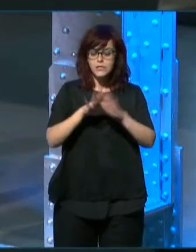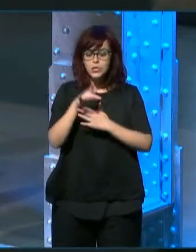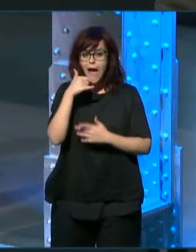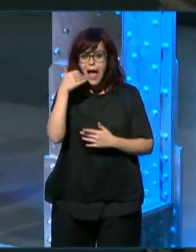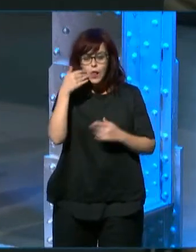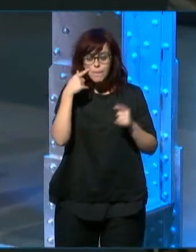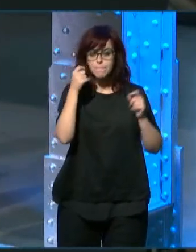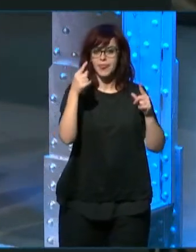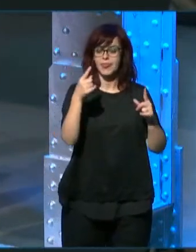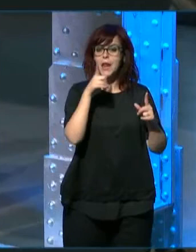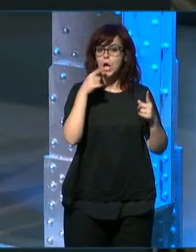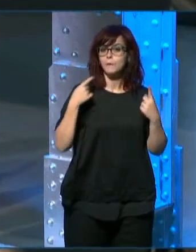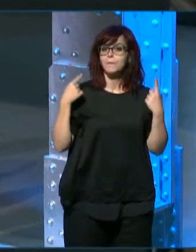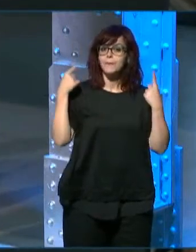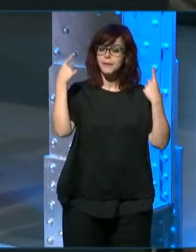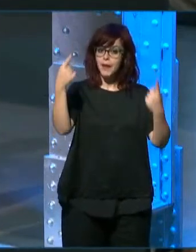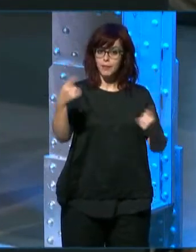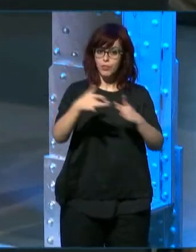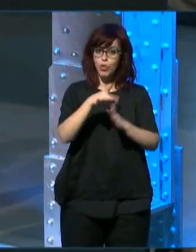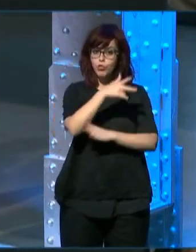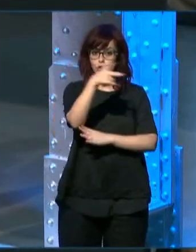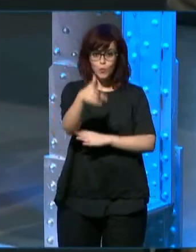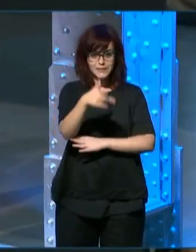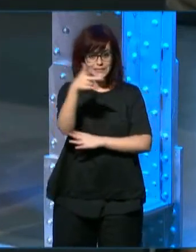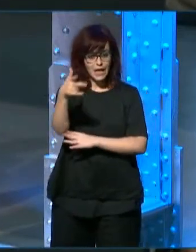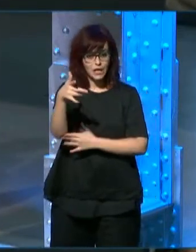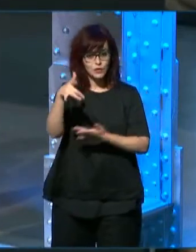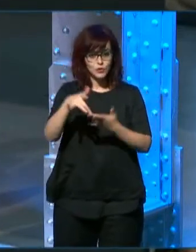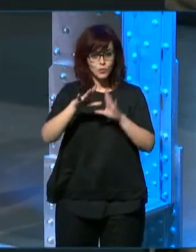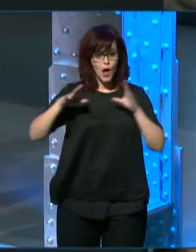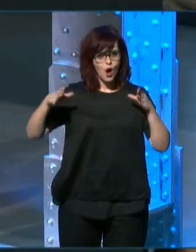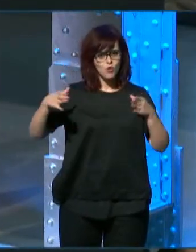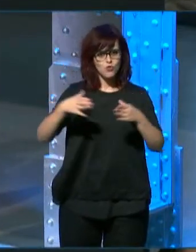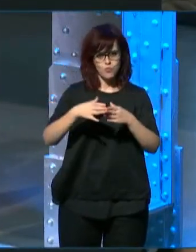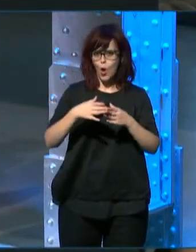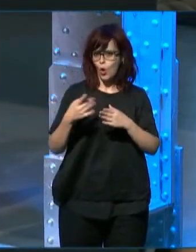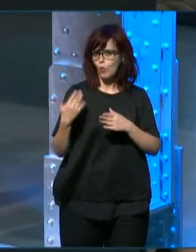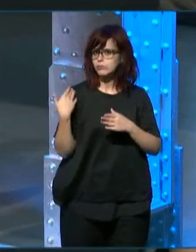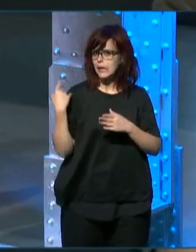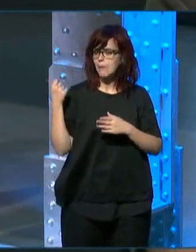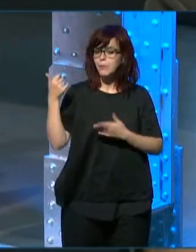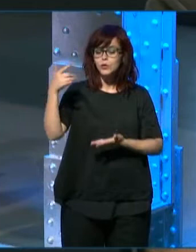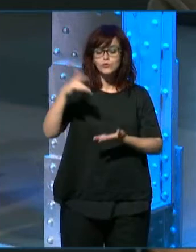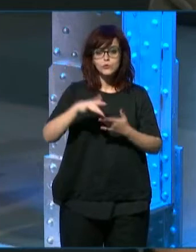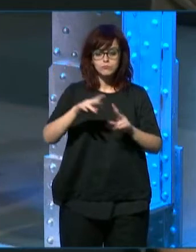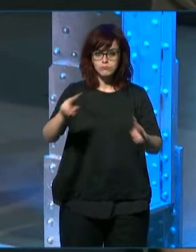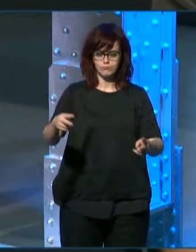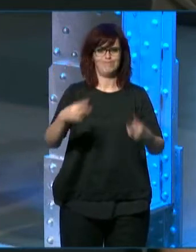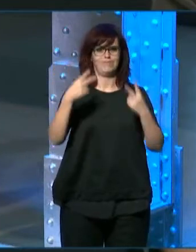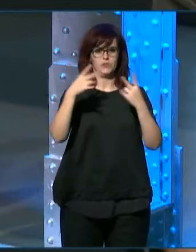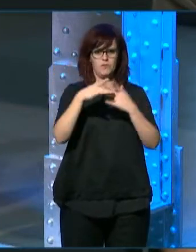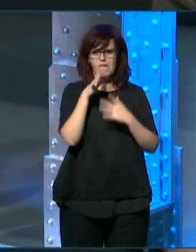muchísimo la atención la primera vez que vimos el documental en grupo hace cierto tiempo, es que lo que nos veíamos todos